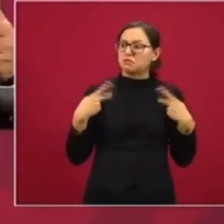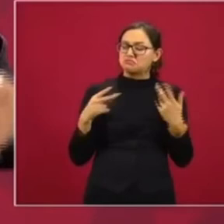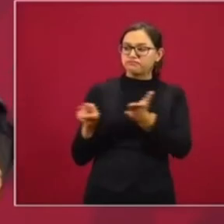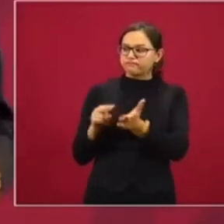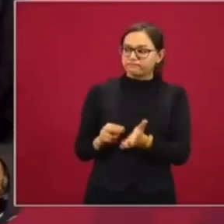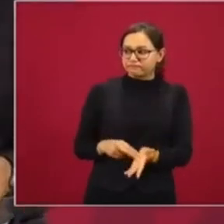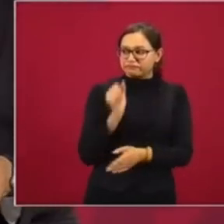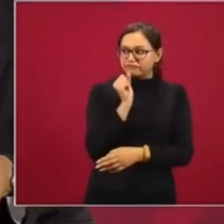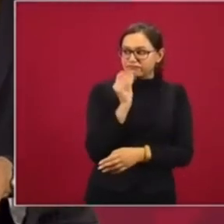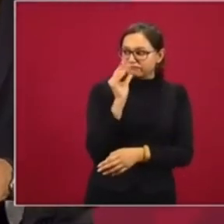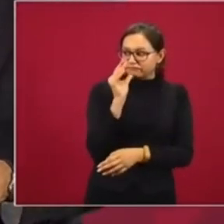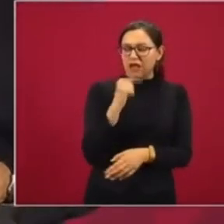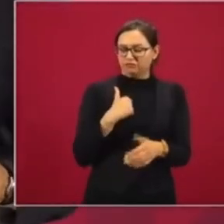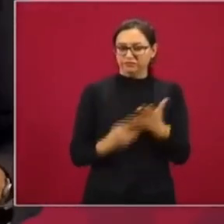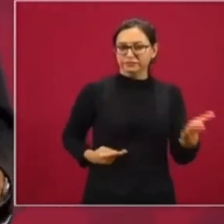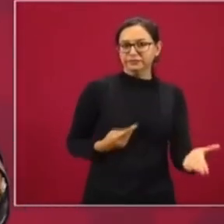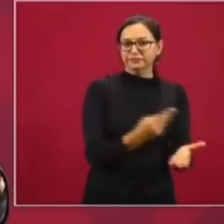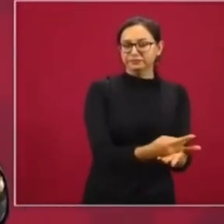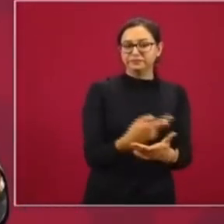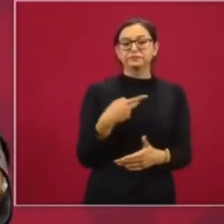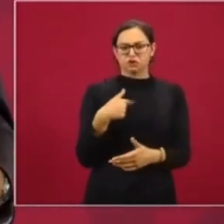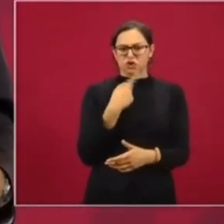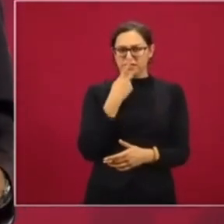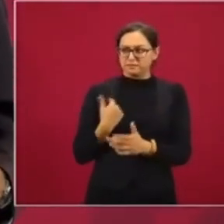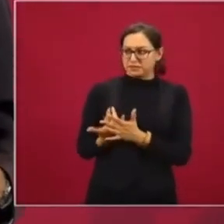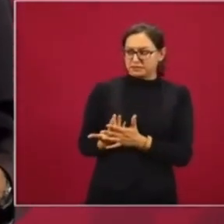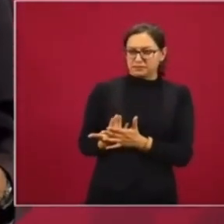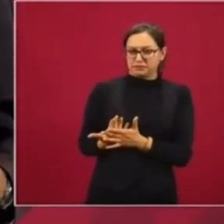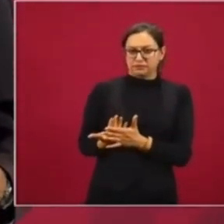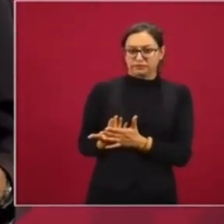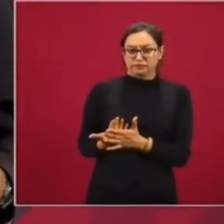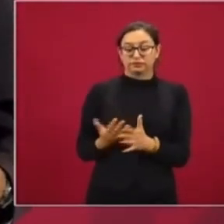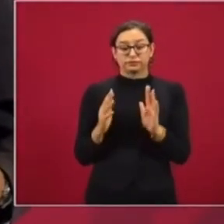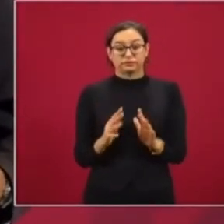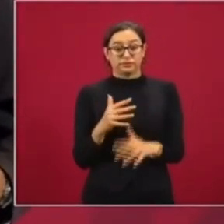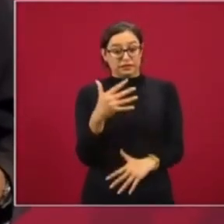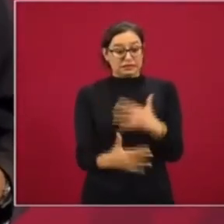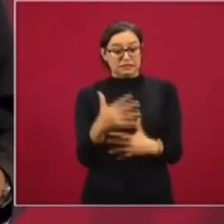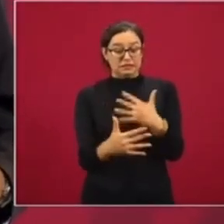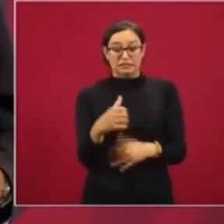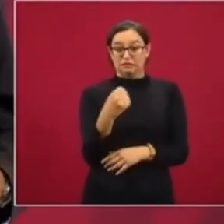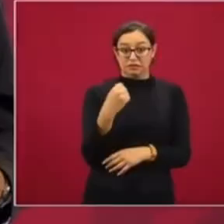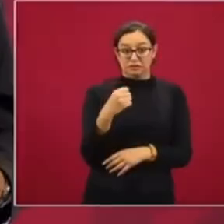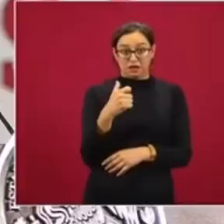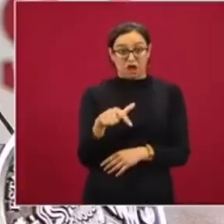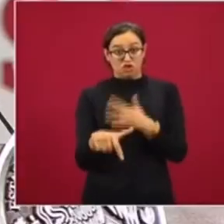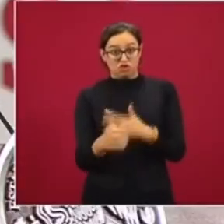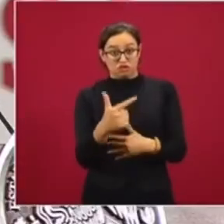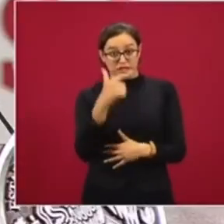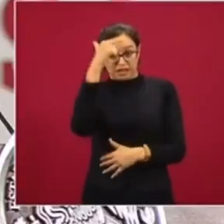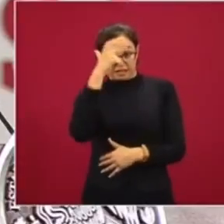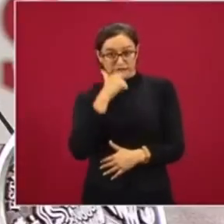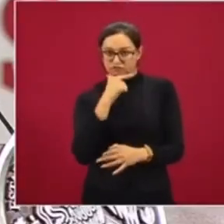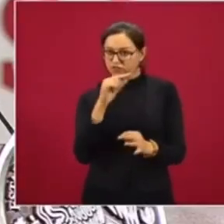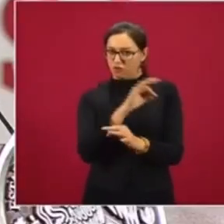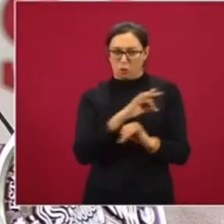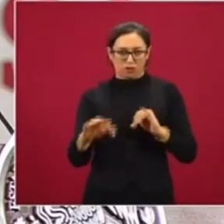ciudadanos avanzar. Pero se vencía el plazo, el 15 a las 12 de la noche. Y